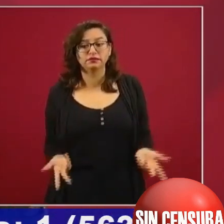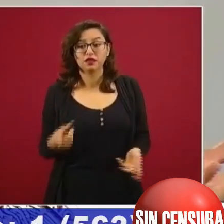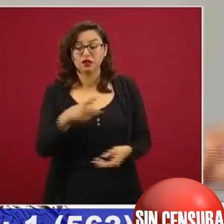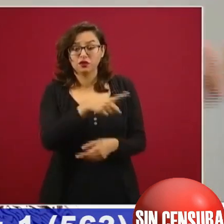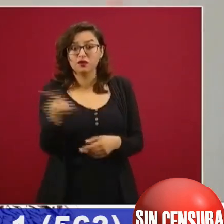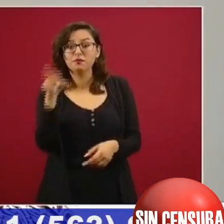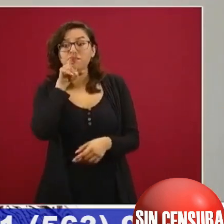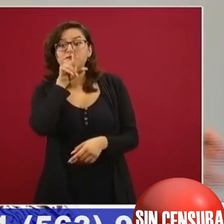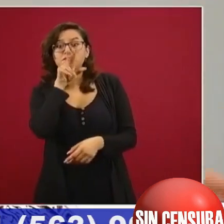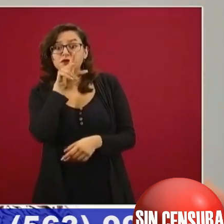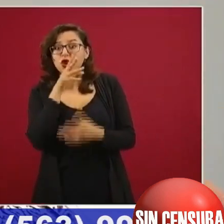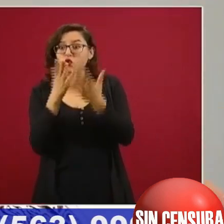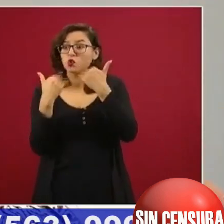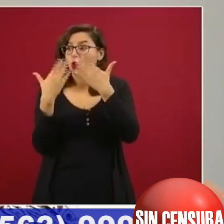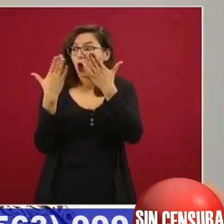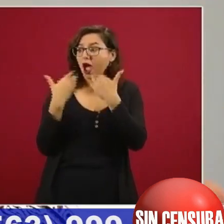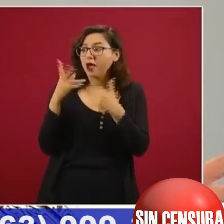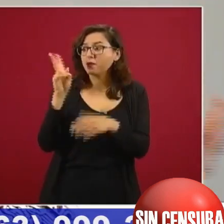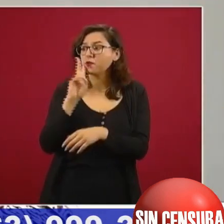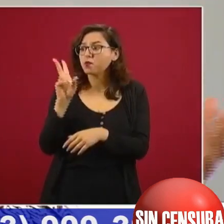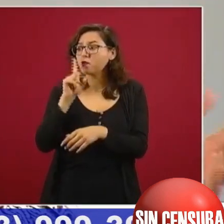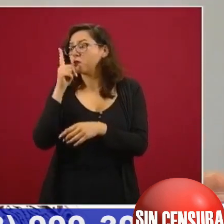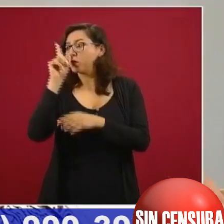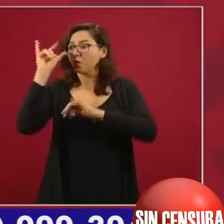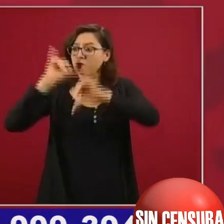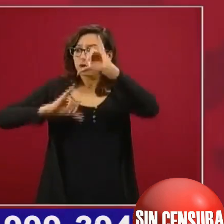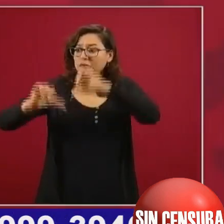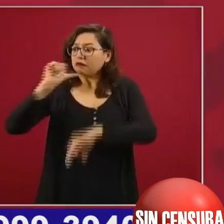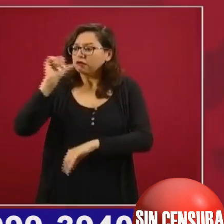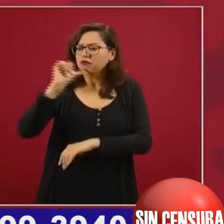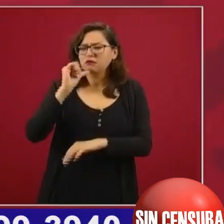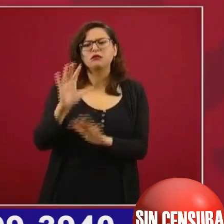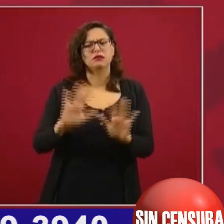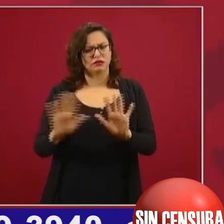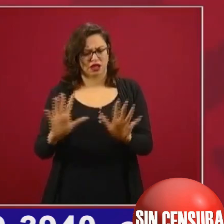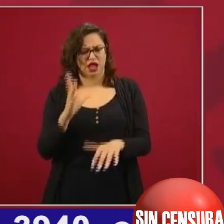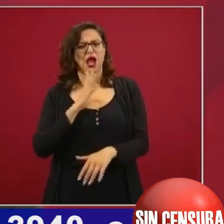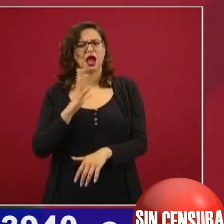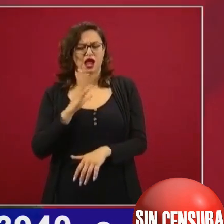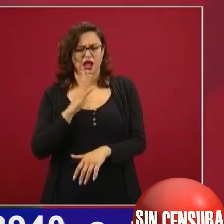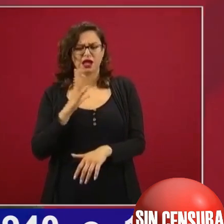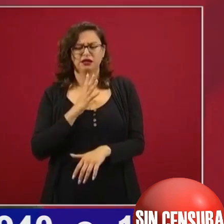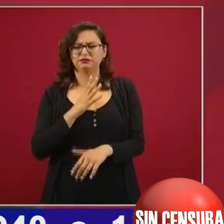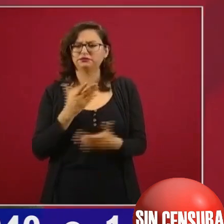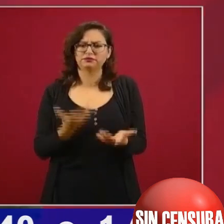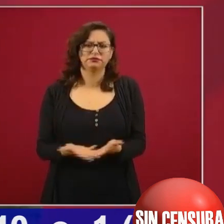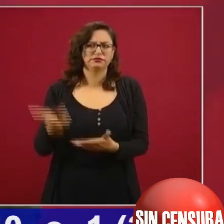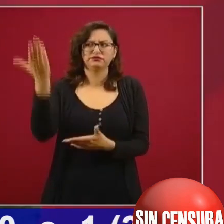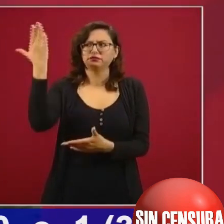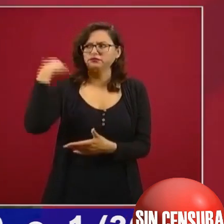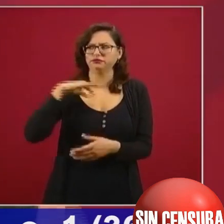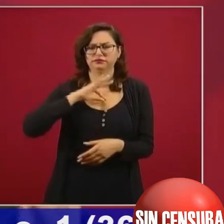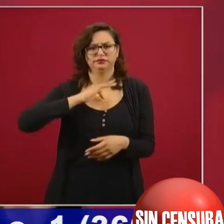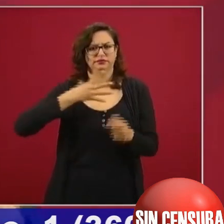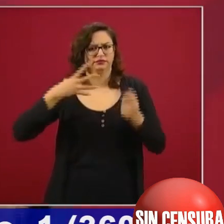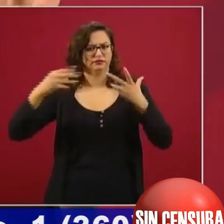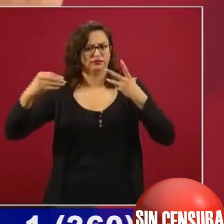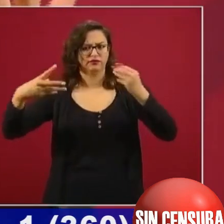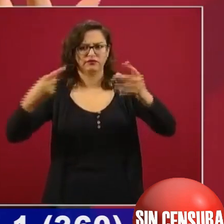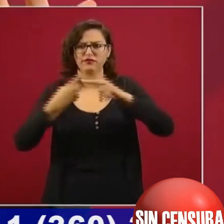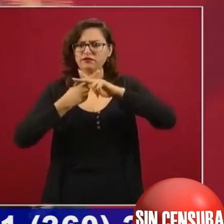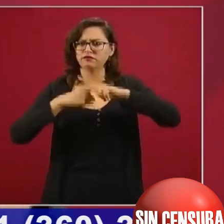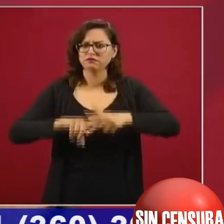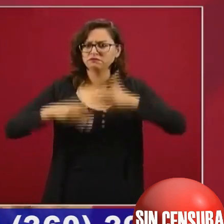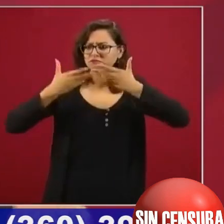se hacen de acuerdo a lineamientos técnicos que han sido establecidos y son de acceso público desde el inicio de la epidemia, se